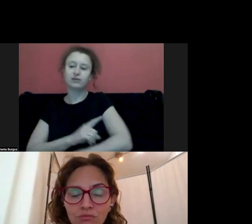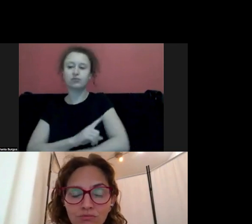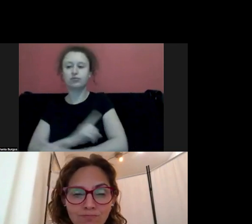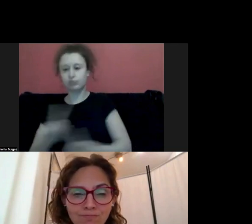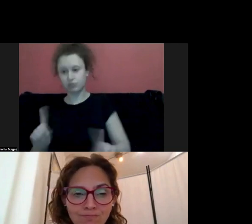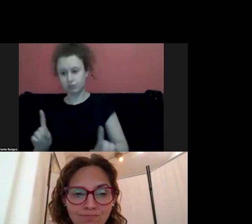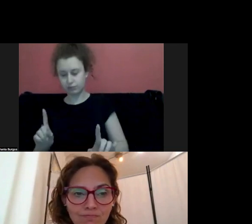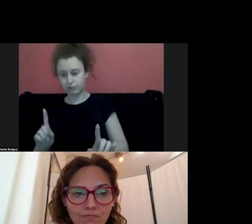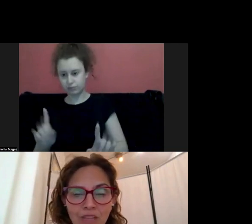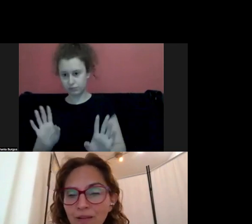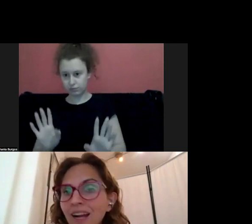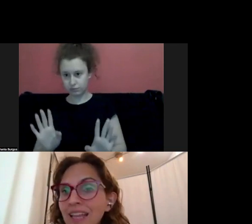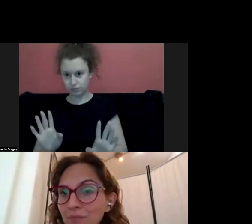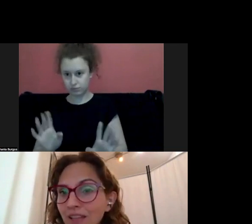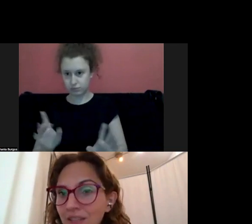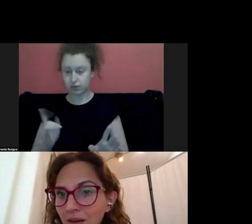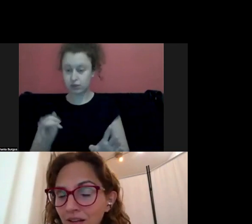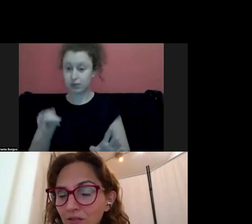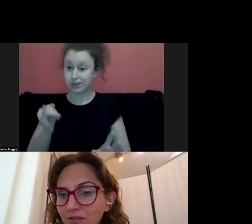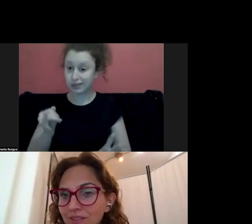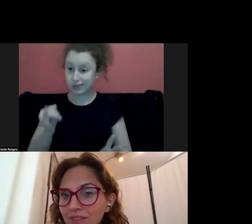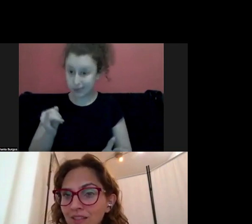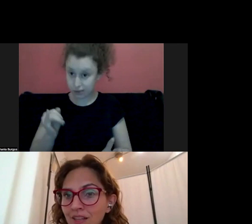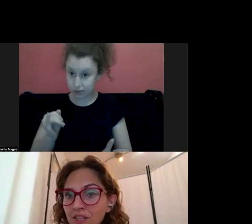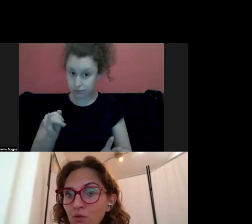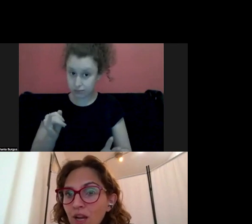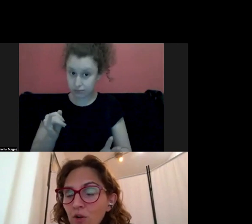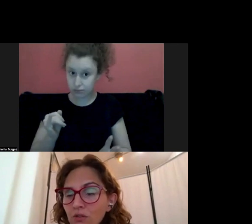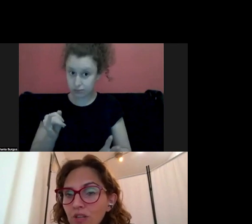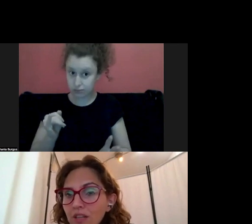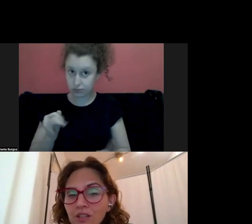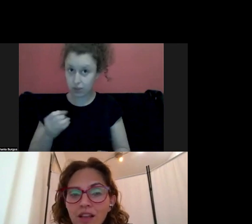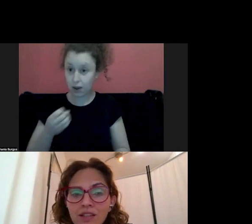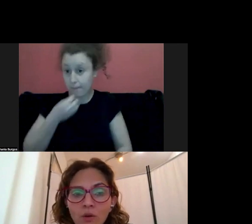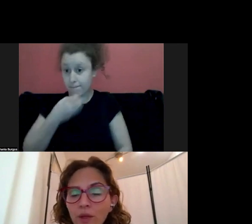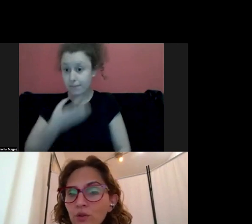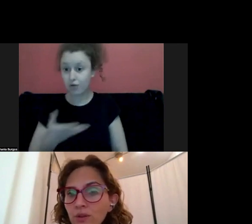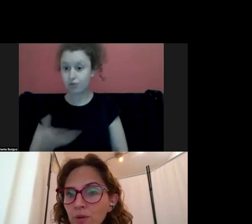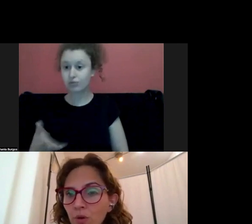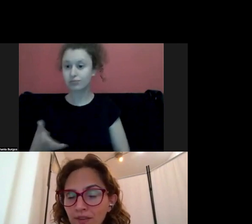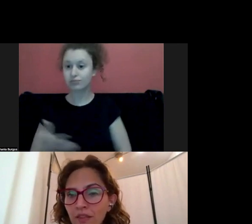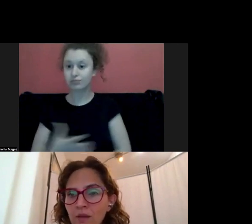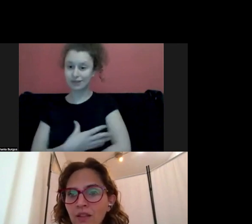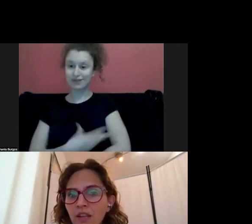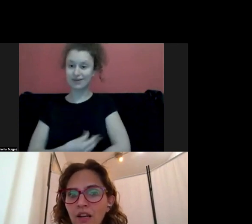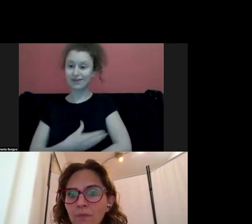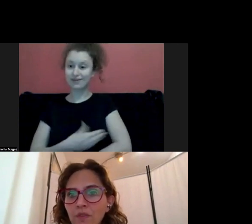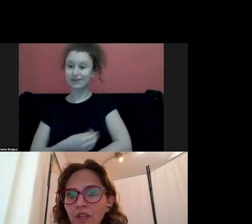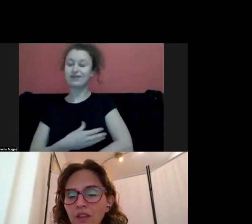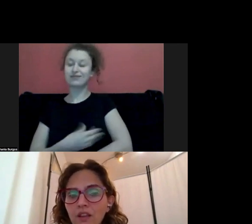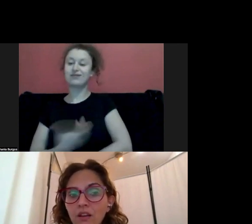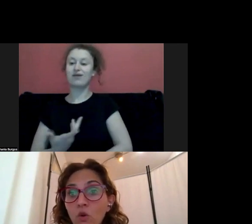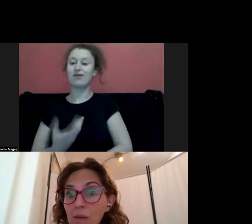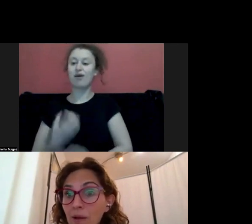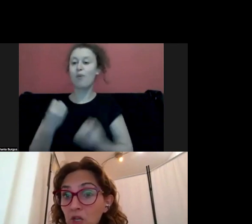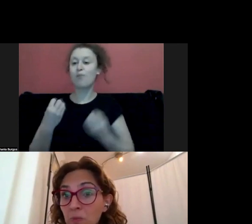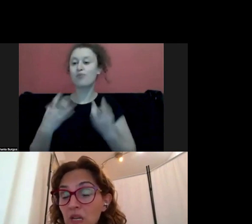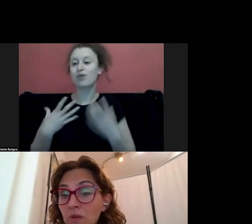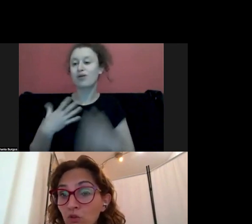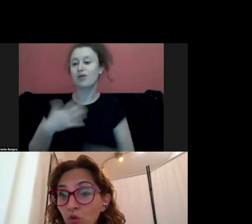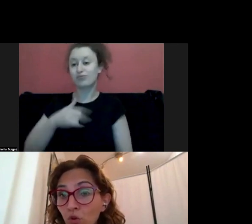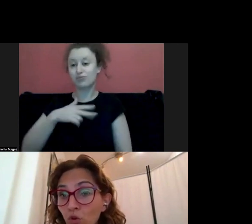es una ventaja adaptativa, ¿no? Es decir, el ser humano se ha desarrollado siempre con lactancia materna. No hay